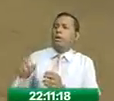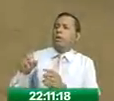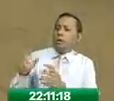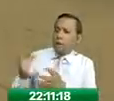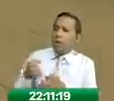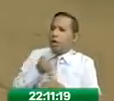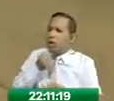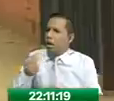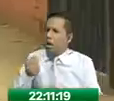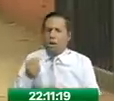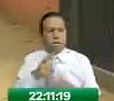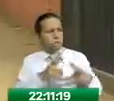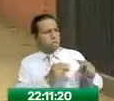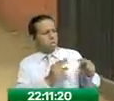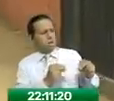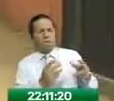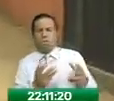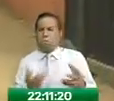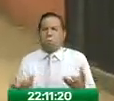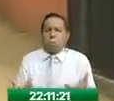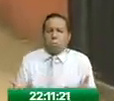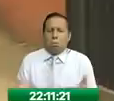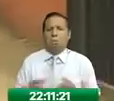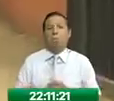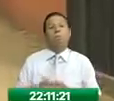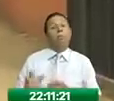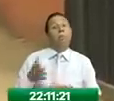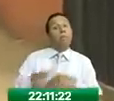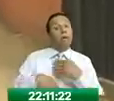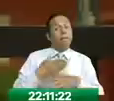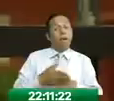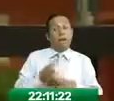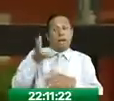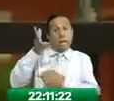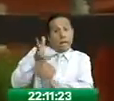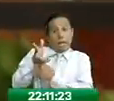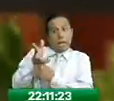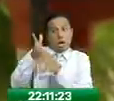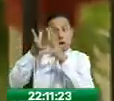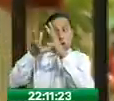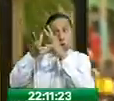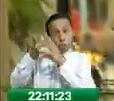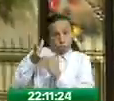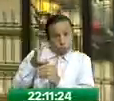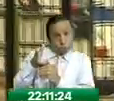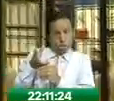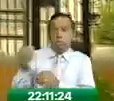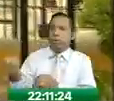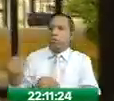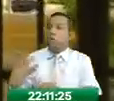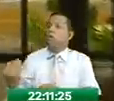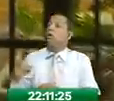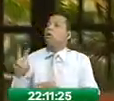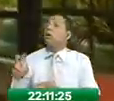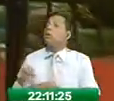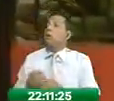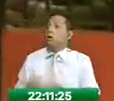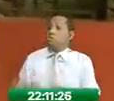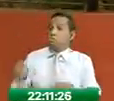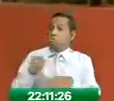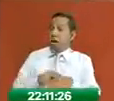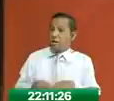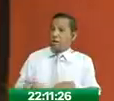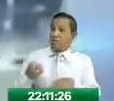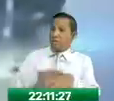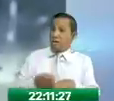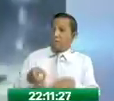una entrevista. Sin embargo, tras cámaras, indicaron que redoblarán los operativos de control en la